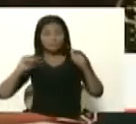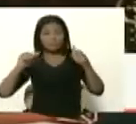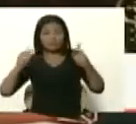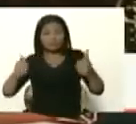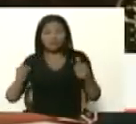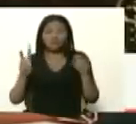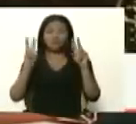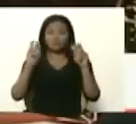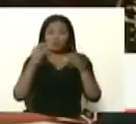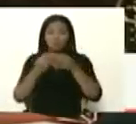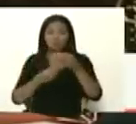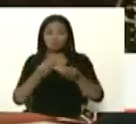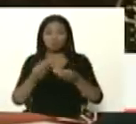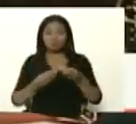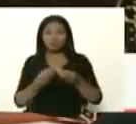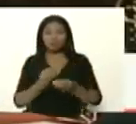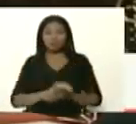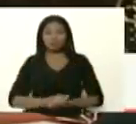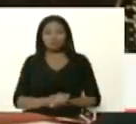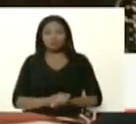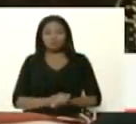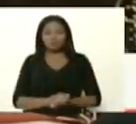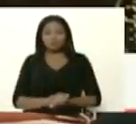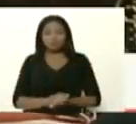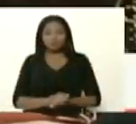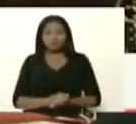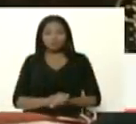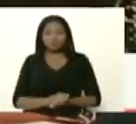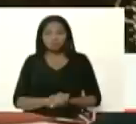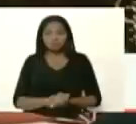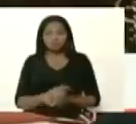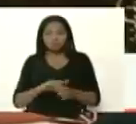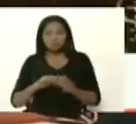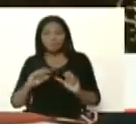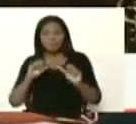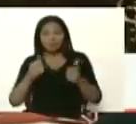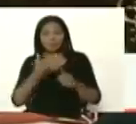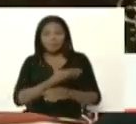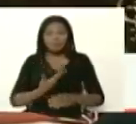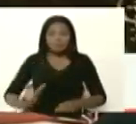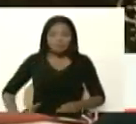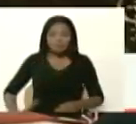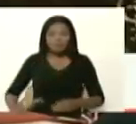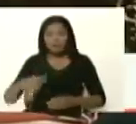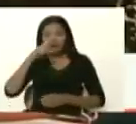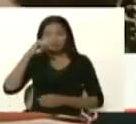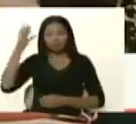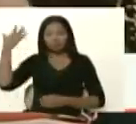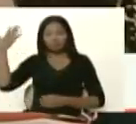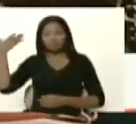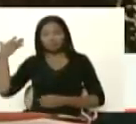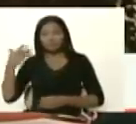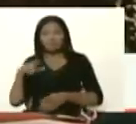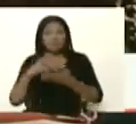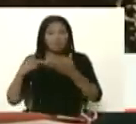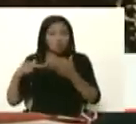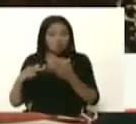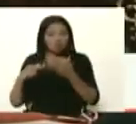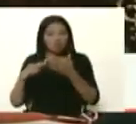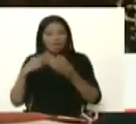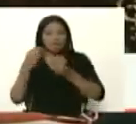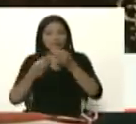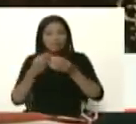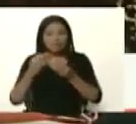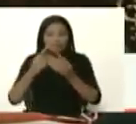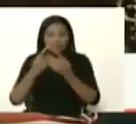planteaba en su momento, en el periodo, en el inicio de periodo presidencial, en donde decía que las cosas había que hacerlas diferentes.